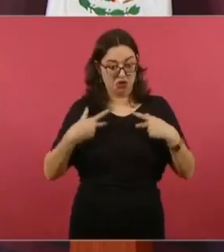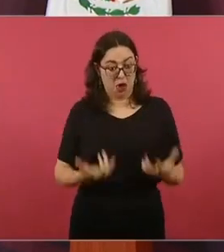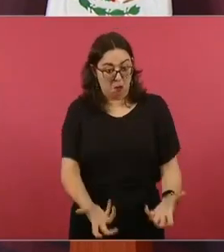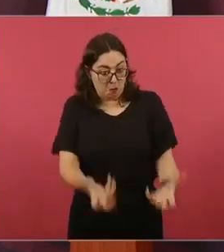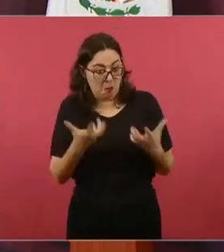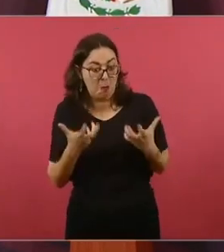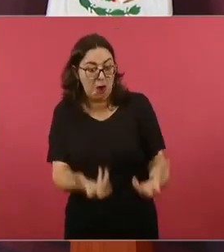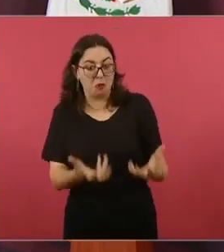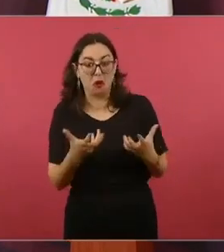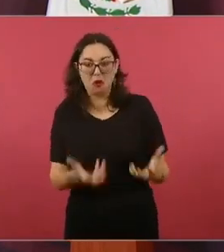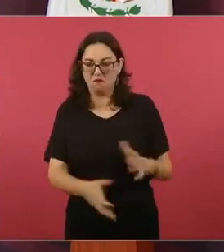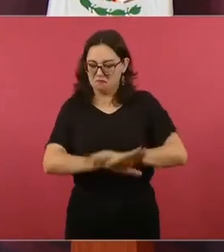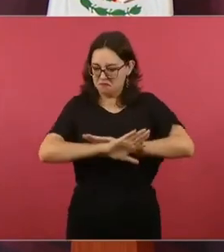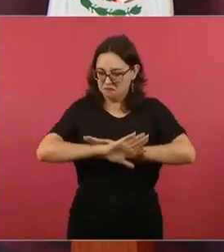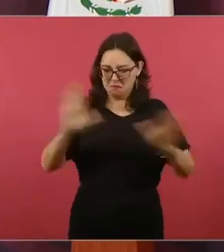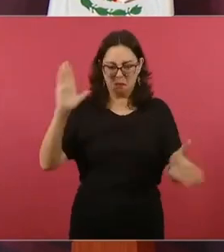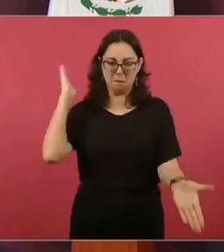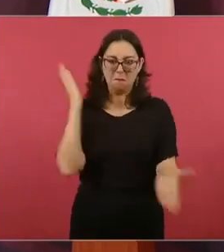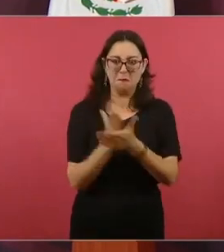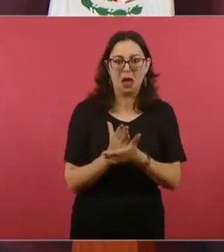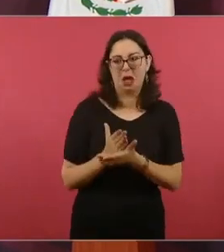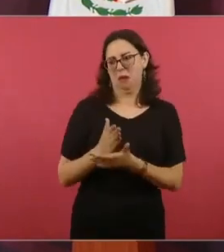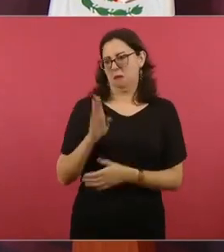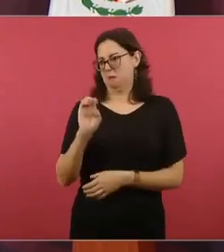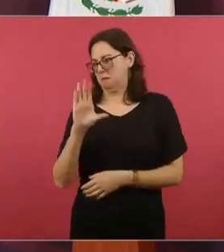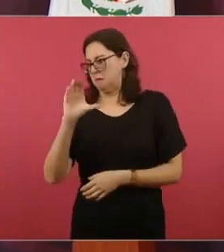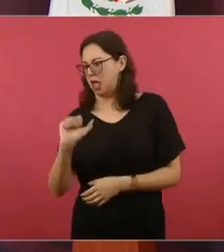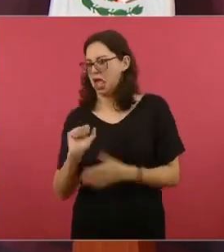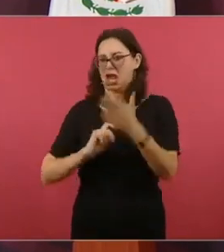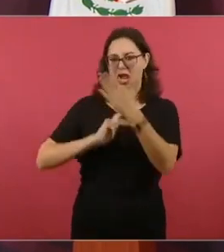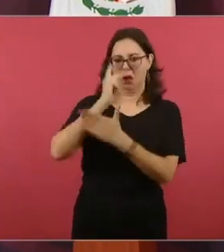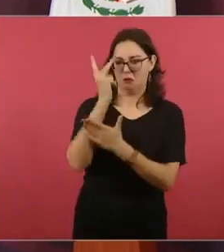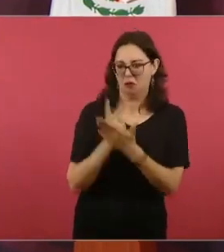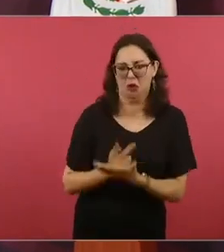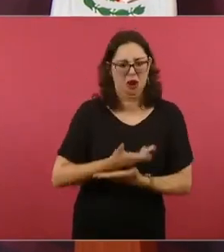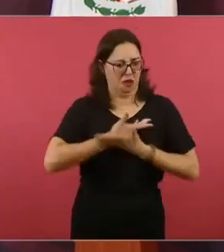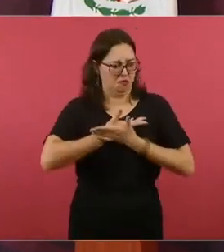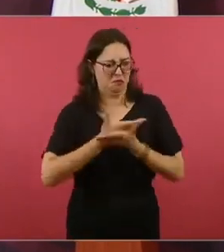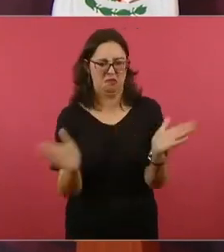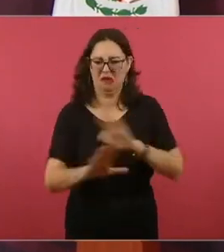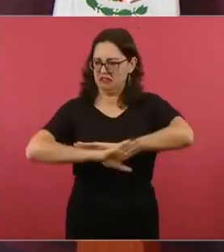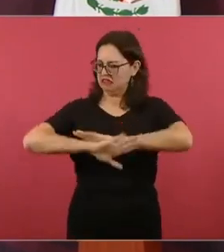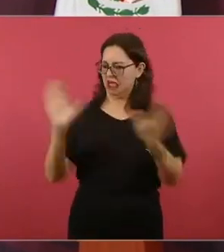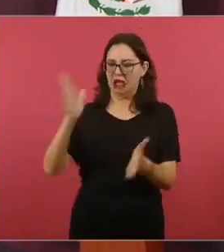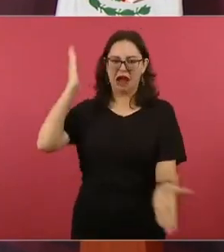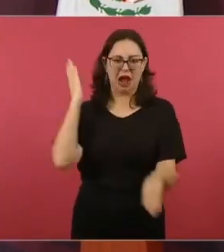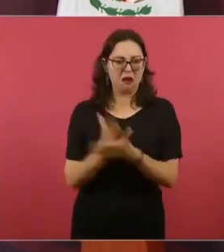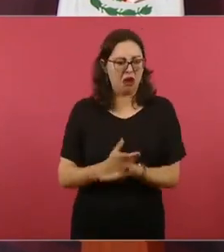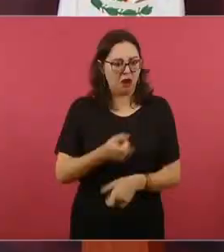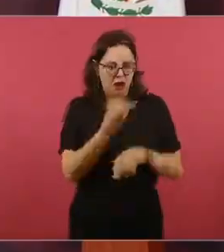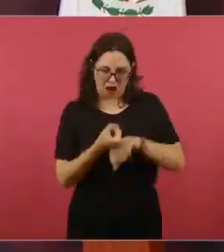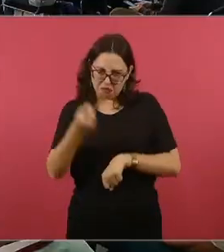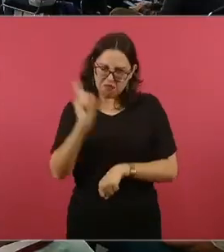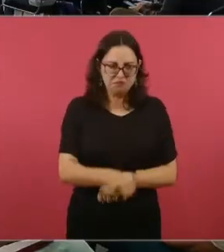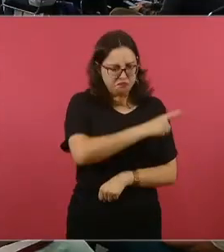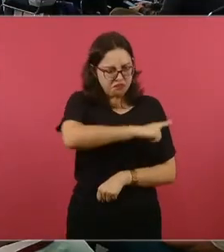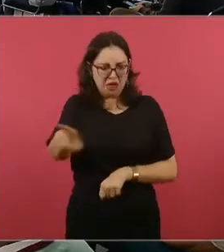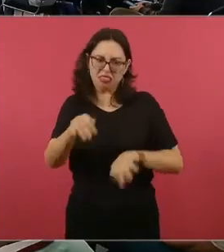se acabó que estés recibiendo programas sociales. A trabajar, cabrones, como dice Xóchitl.